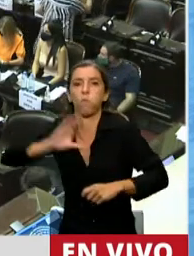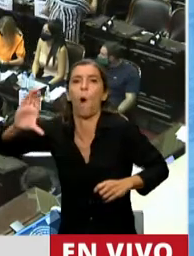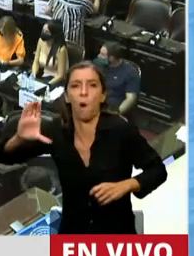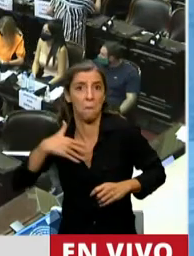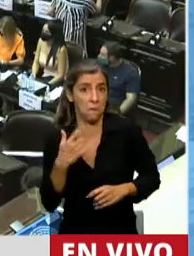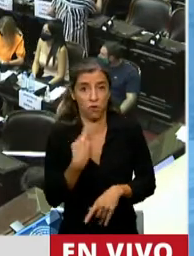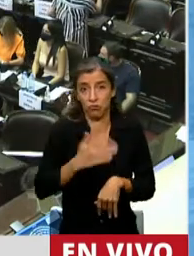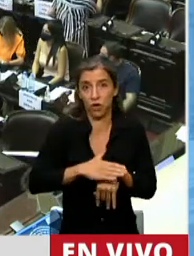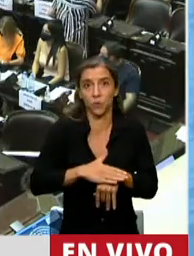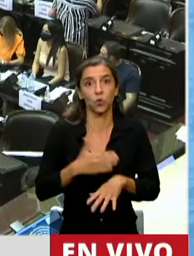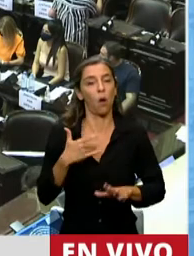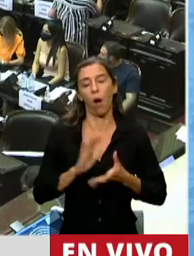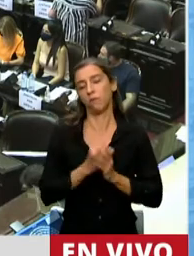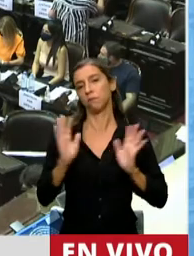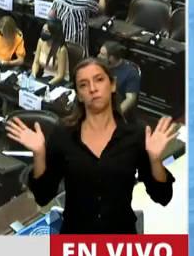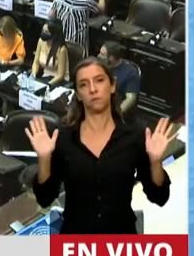cargo.